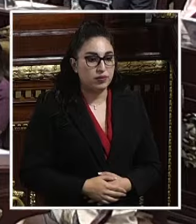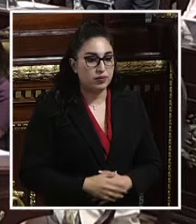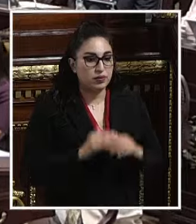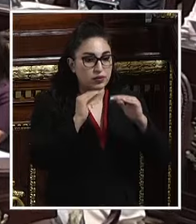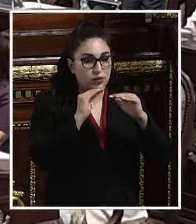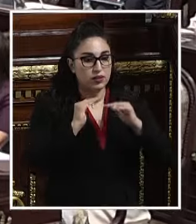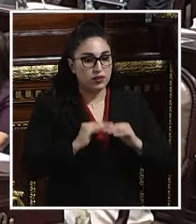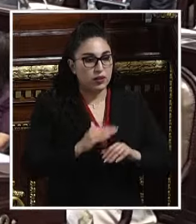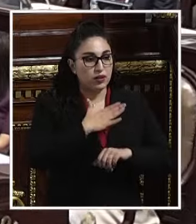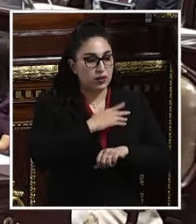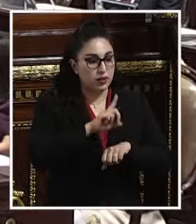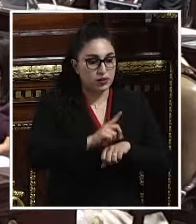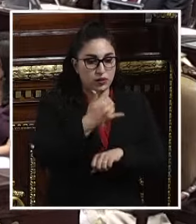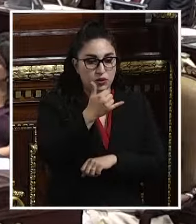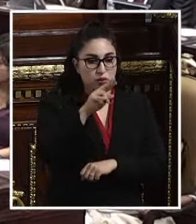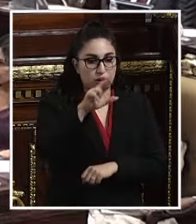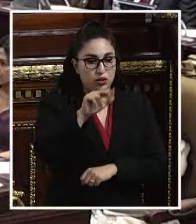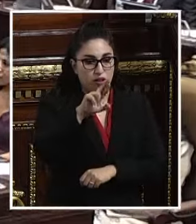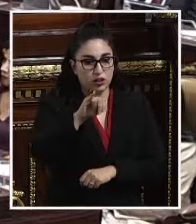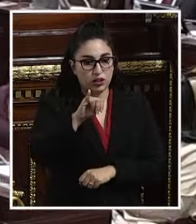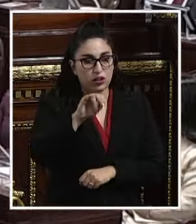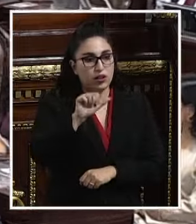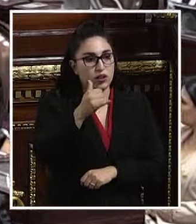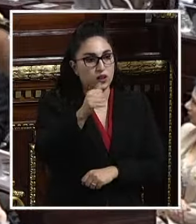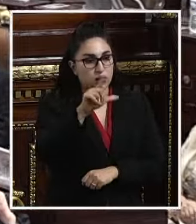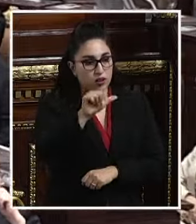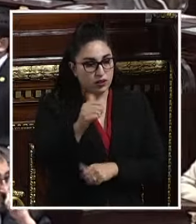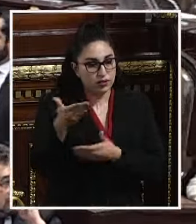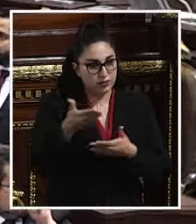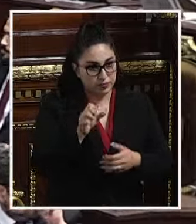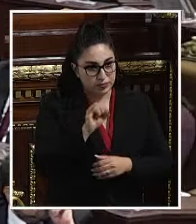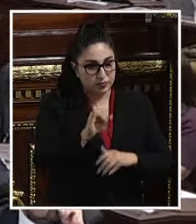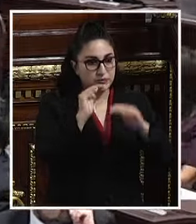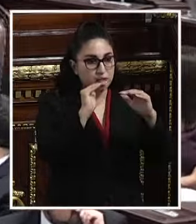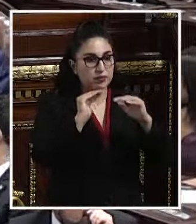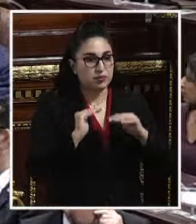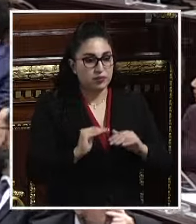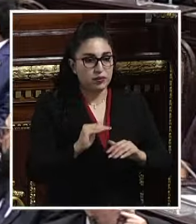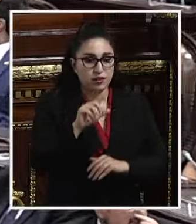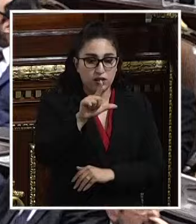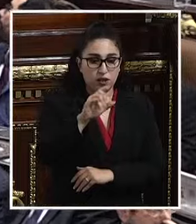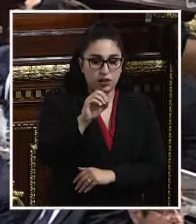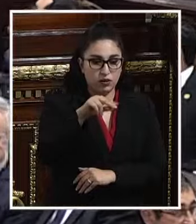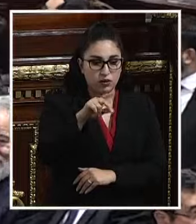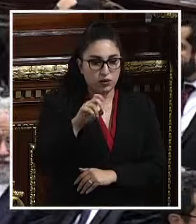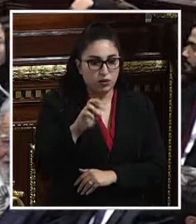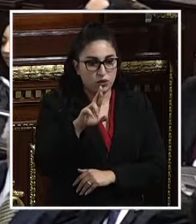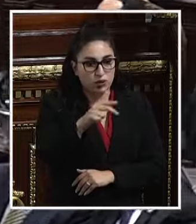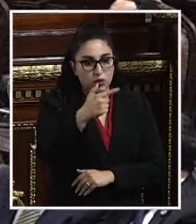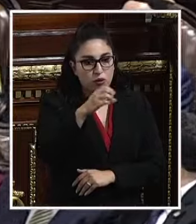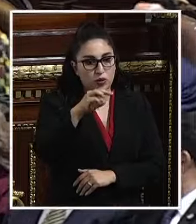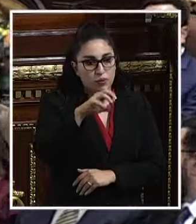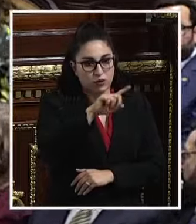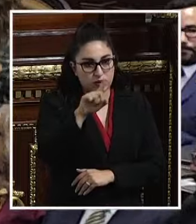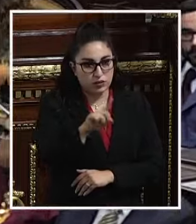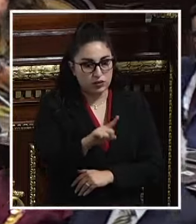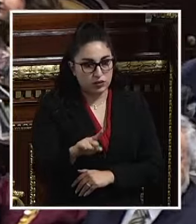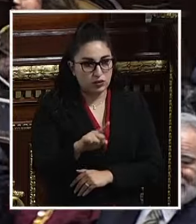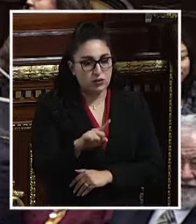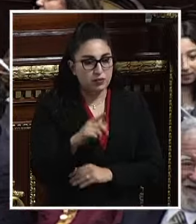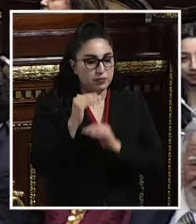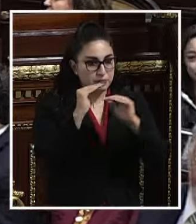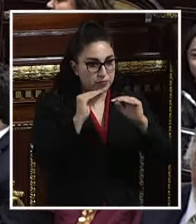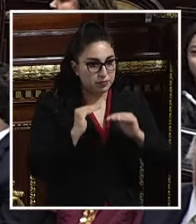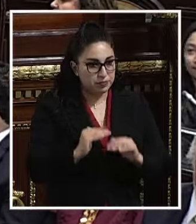Buen día, Yuriri Ayala, presente. Buenos días, Leonor Gómez Otegui, presente.